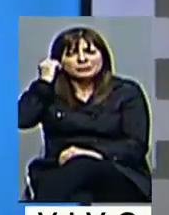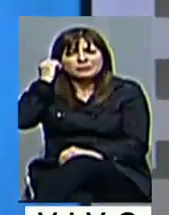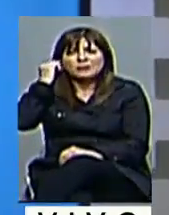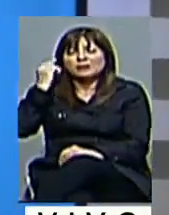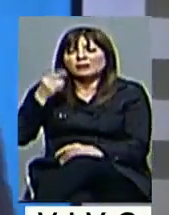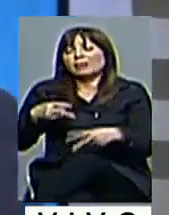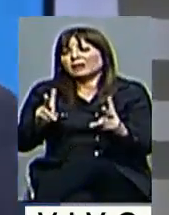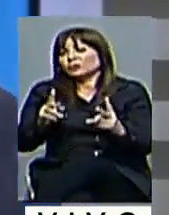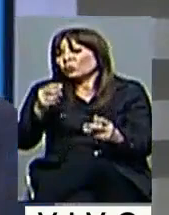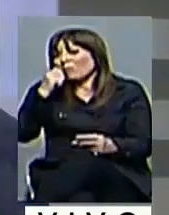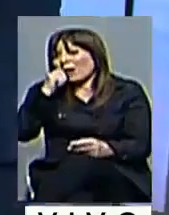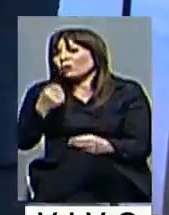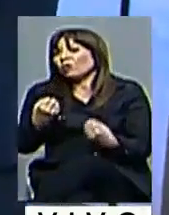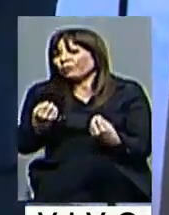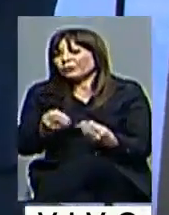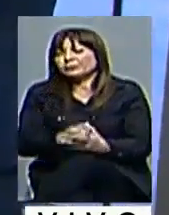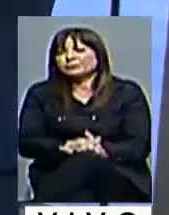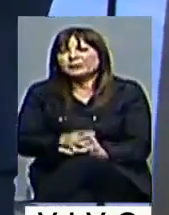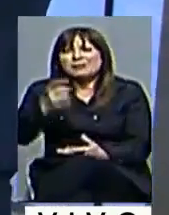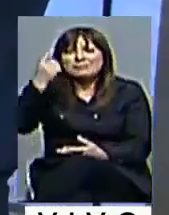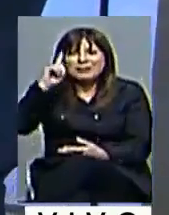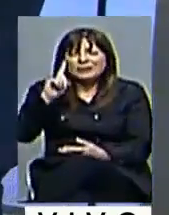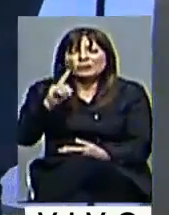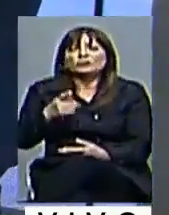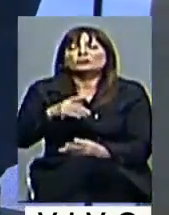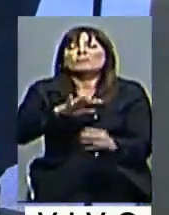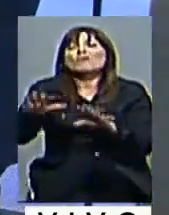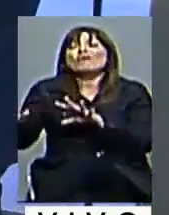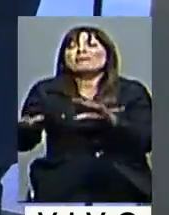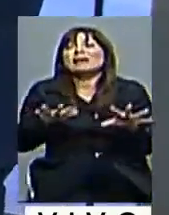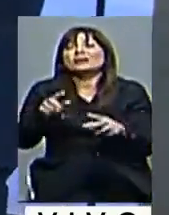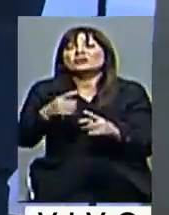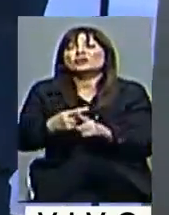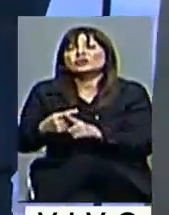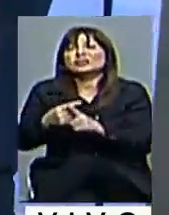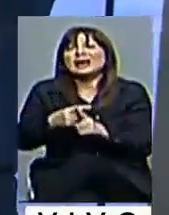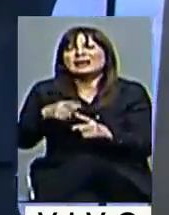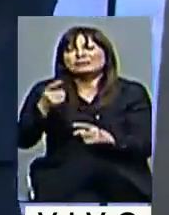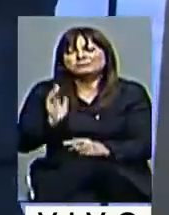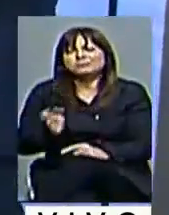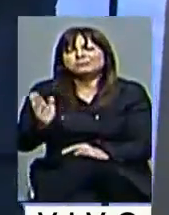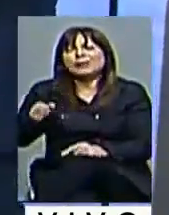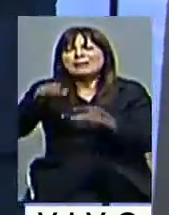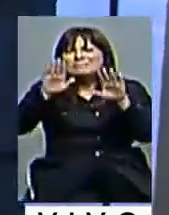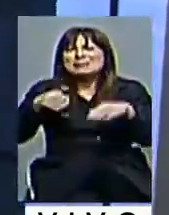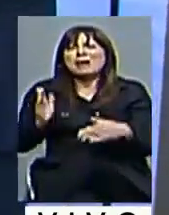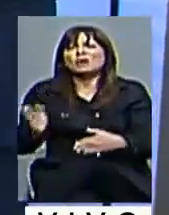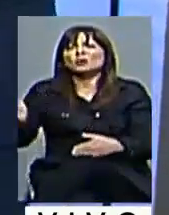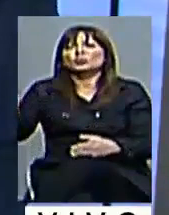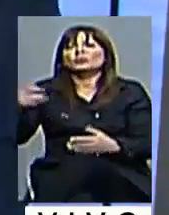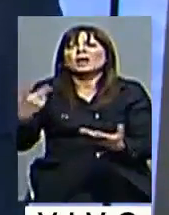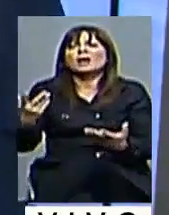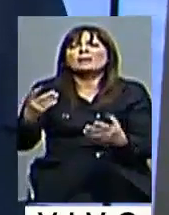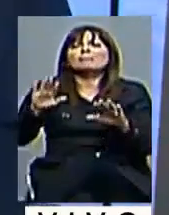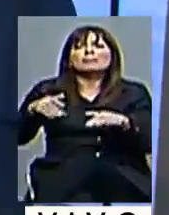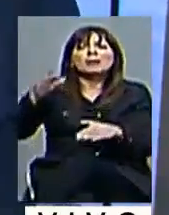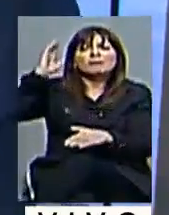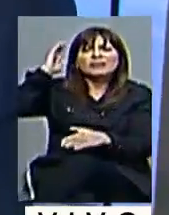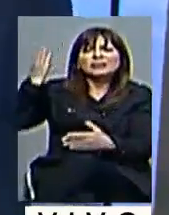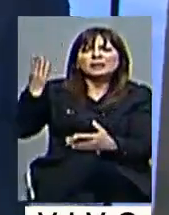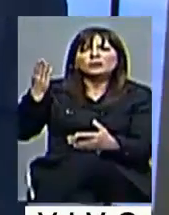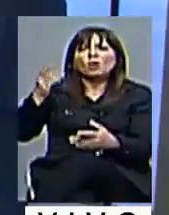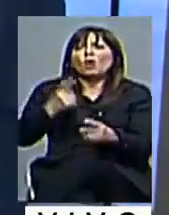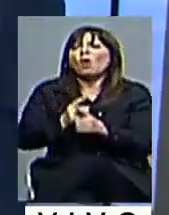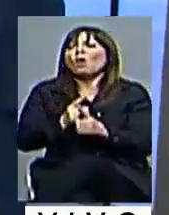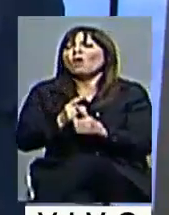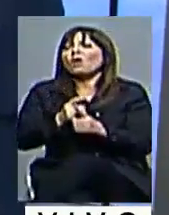humanos. Uh-huh. Entonces, en ese aspecto, los movimientos sociales, ¿van a mantener la misma conducta que tenían con Bachelet o simplemente por hacer oposición van a salir a las